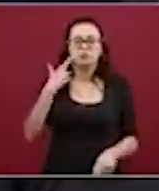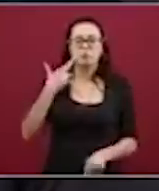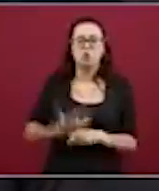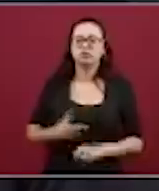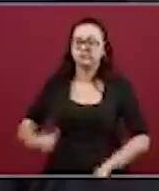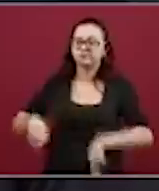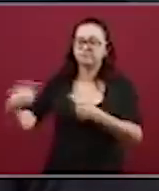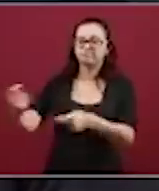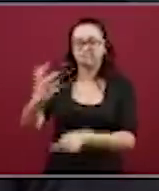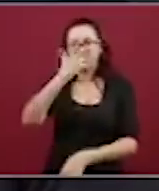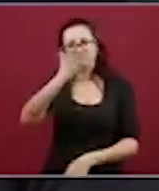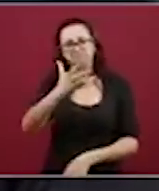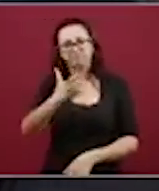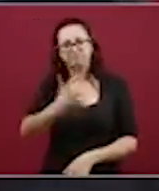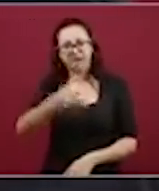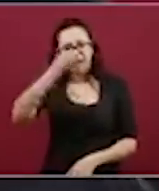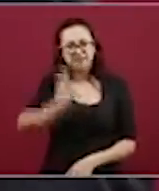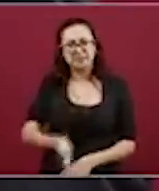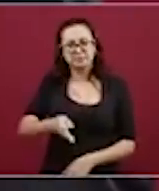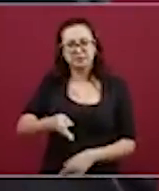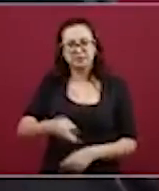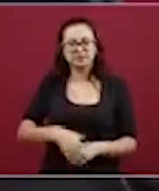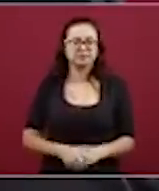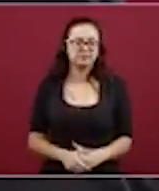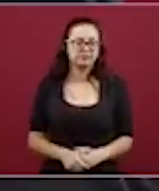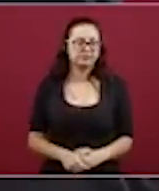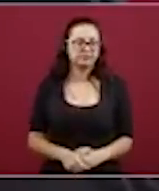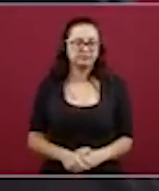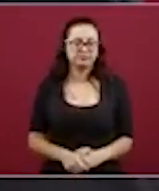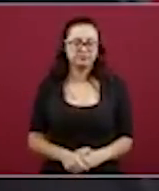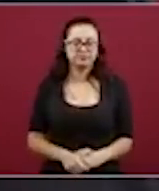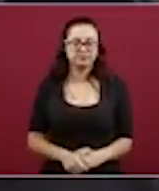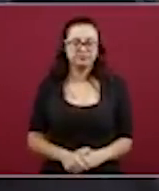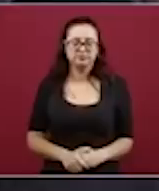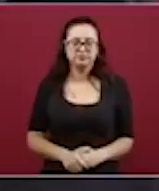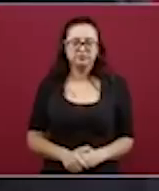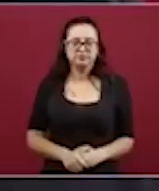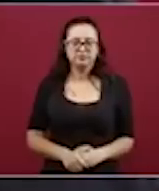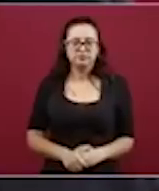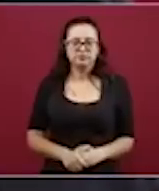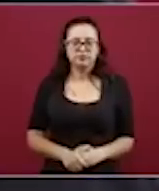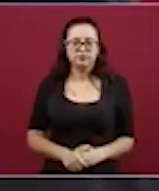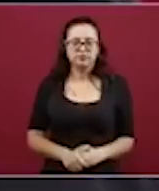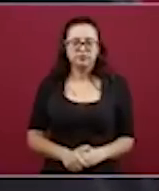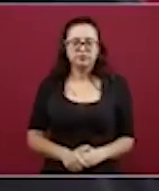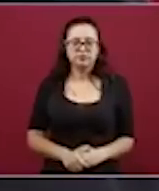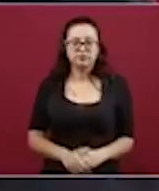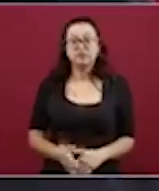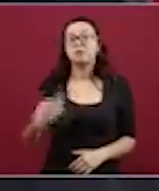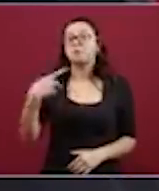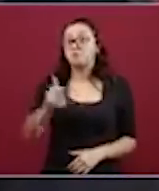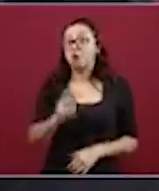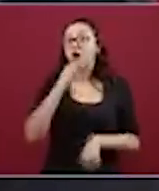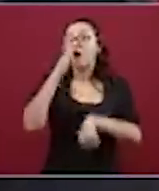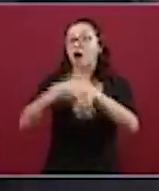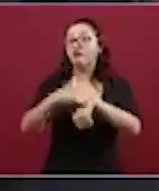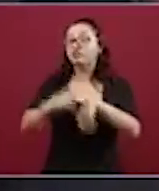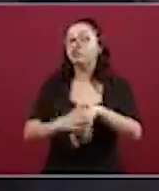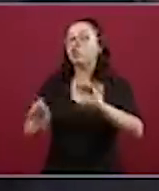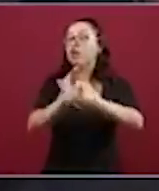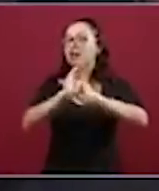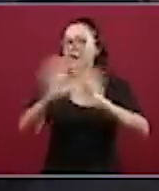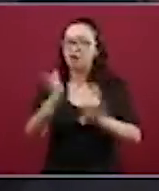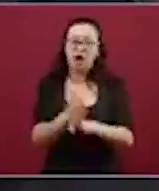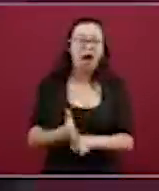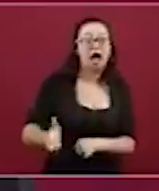sus responsabilidades. Pero sí aclararles que se cancela la mal